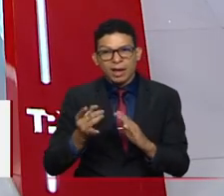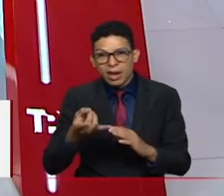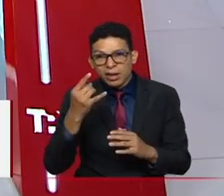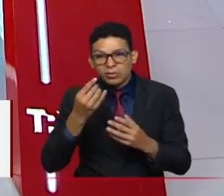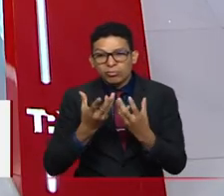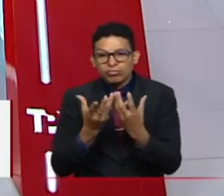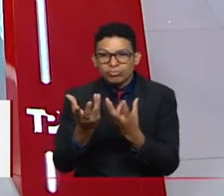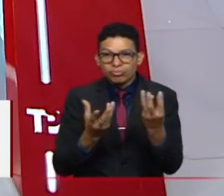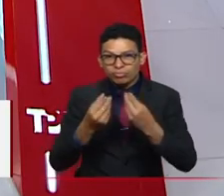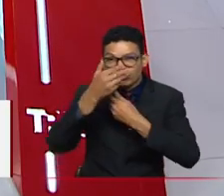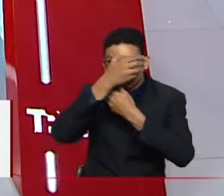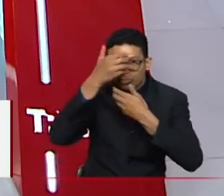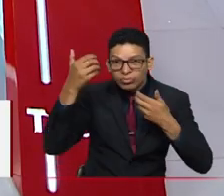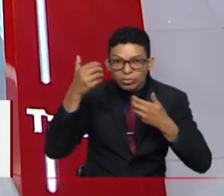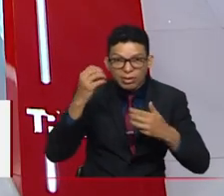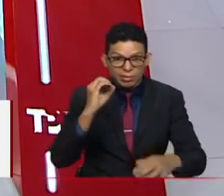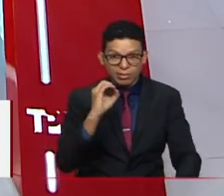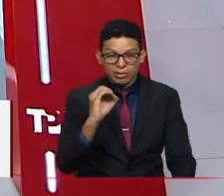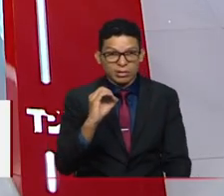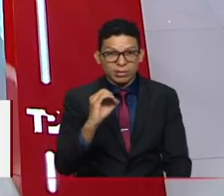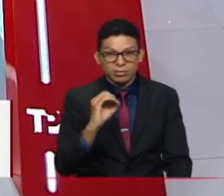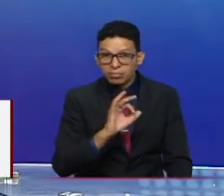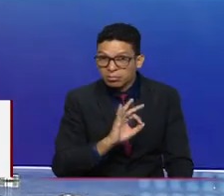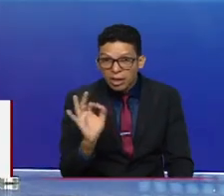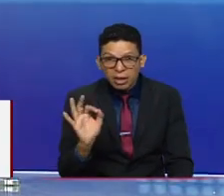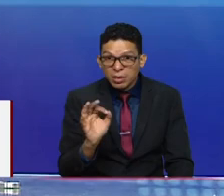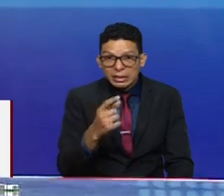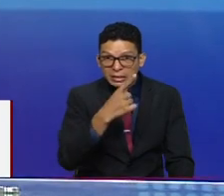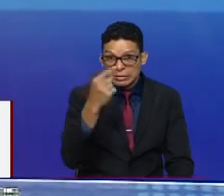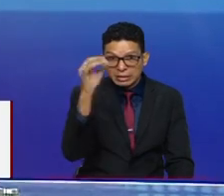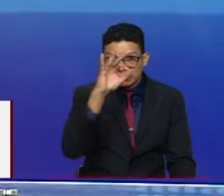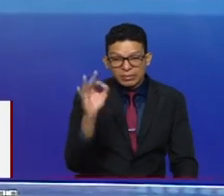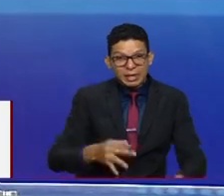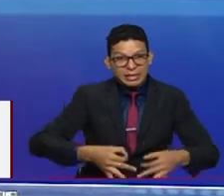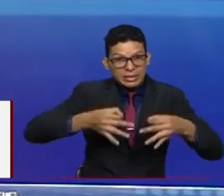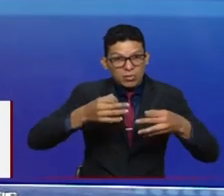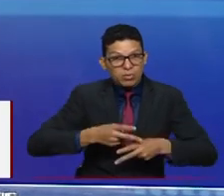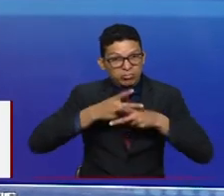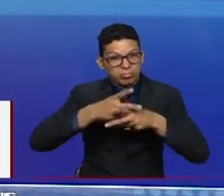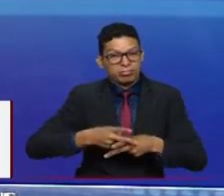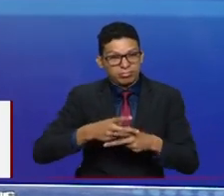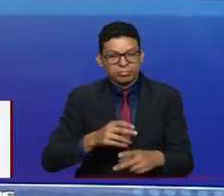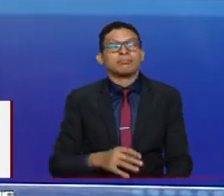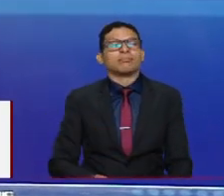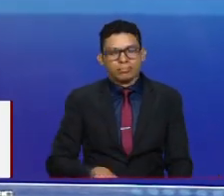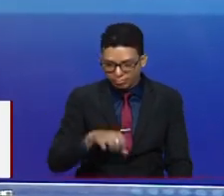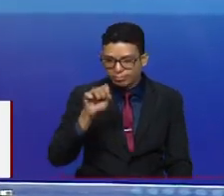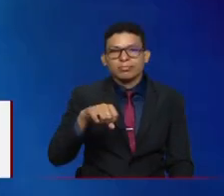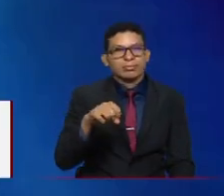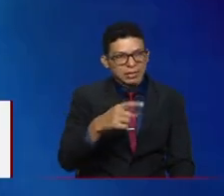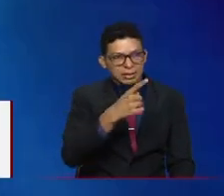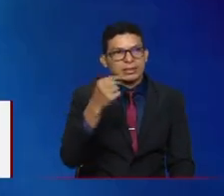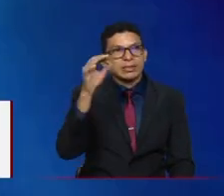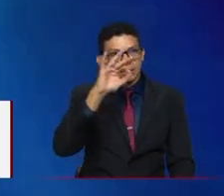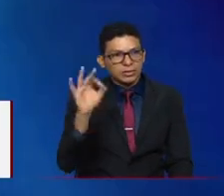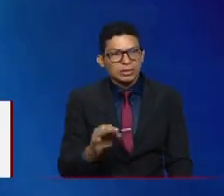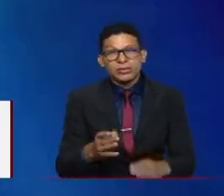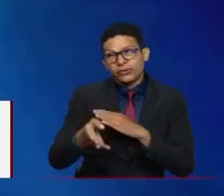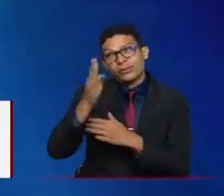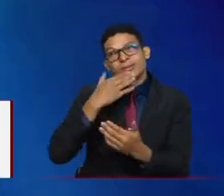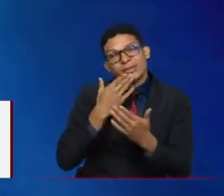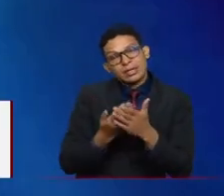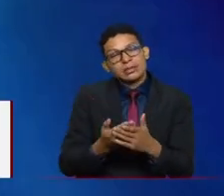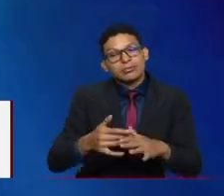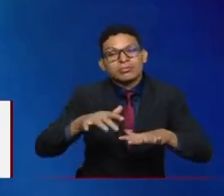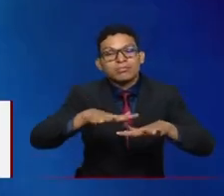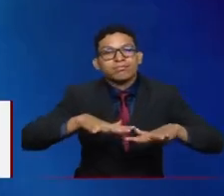grupos armados al margen de la ley tampoco o ustedes son 100% seguros para ir a visitarlos Sí sí señora gracias a Dios